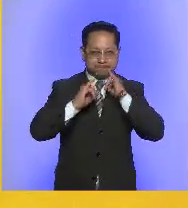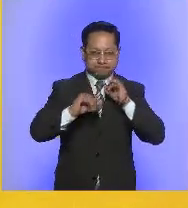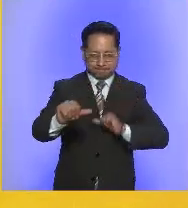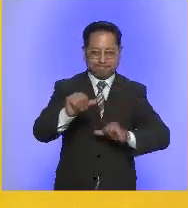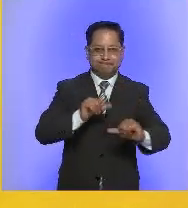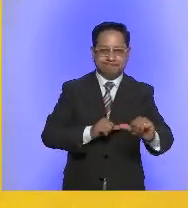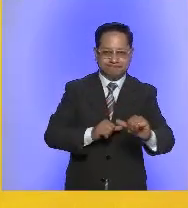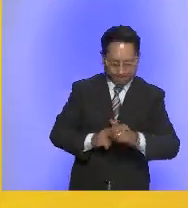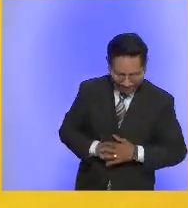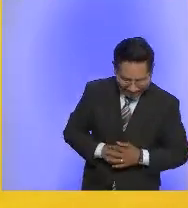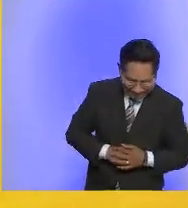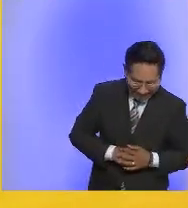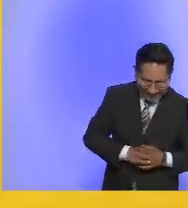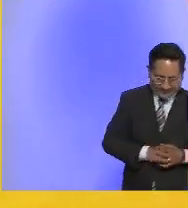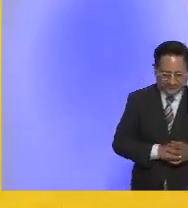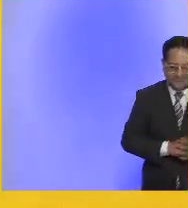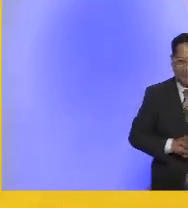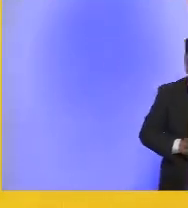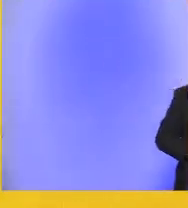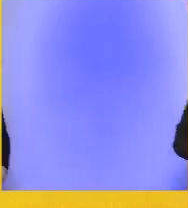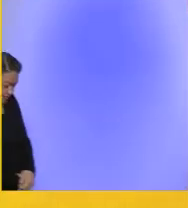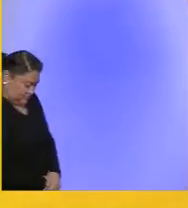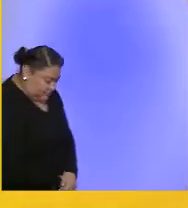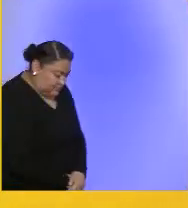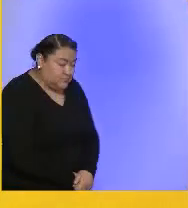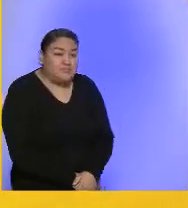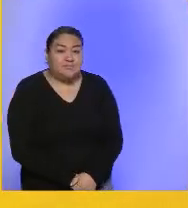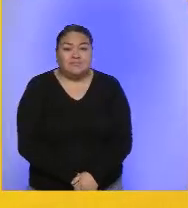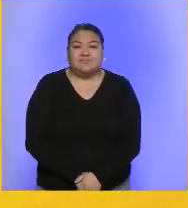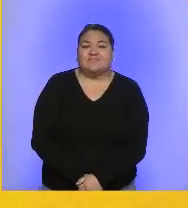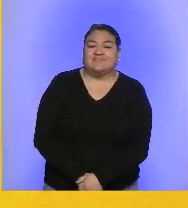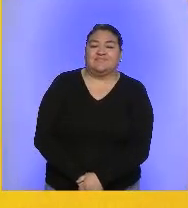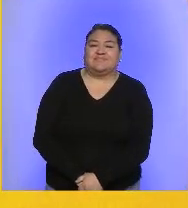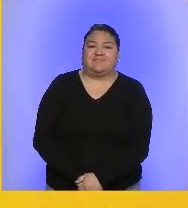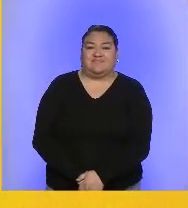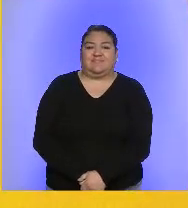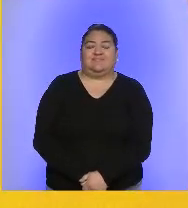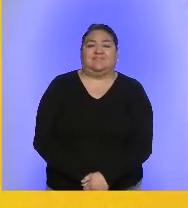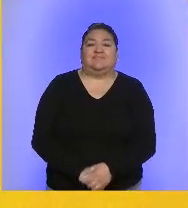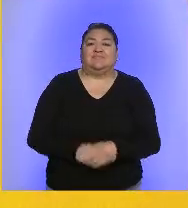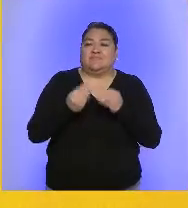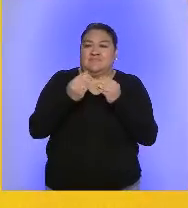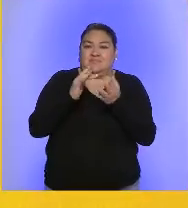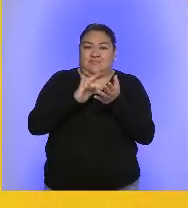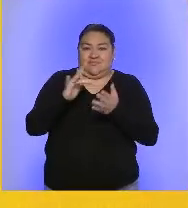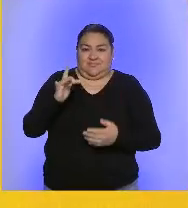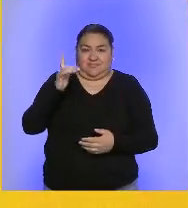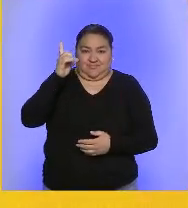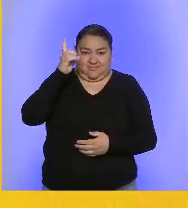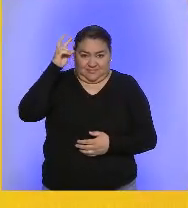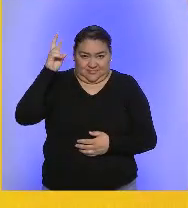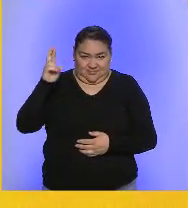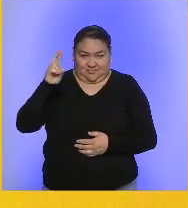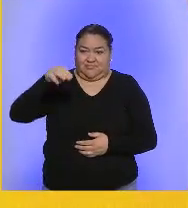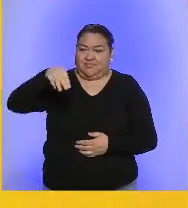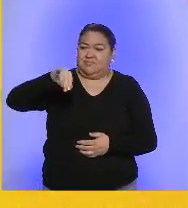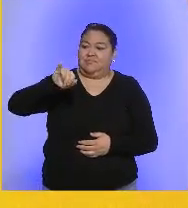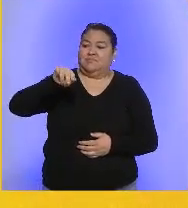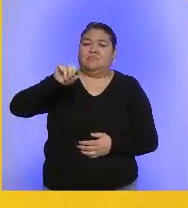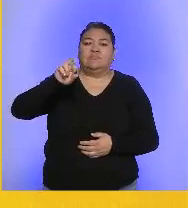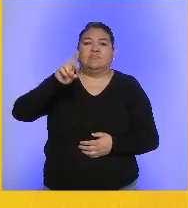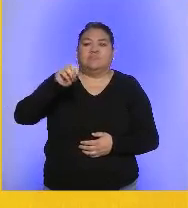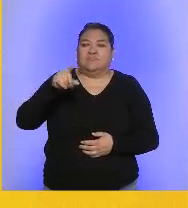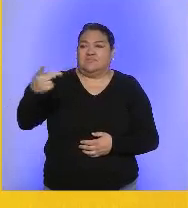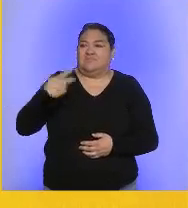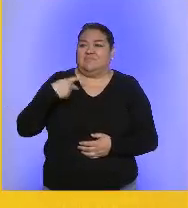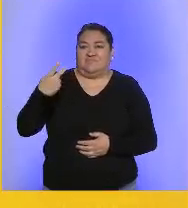Muchas gracias, doctora Minerva. Sin duda, la amistad que nos une ha realizado esa generosa